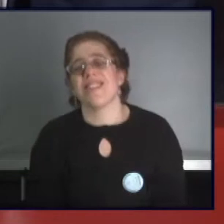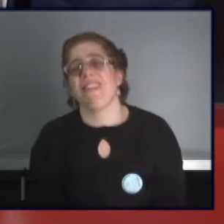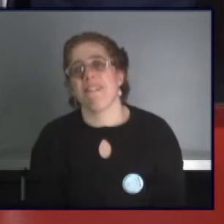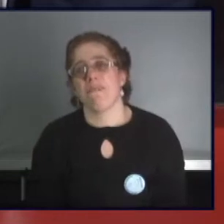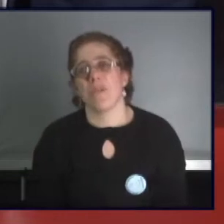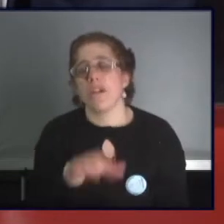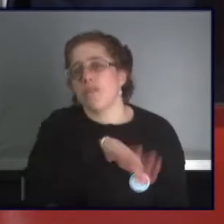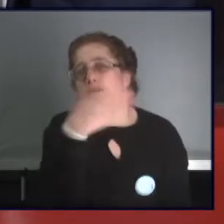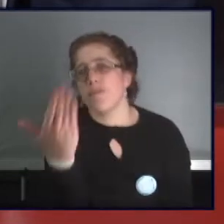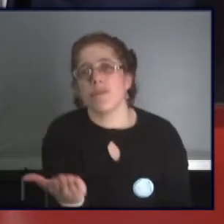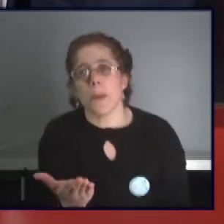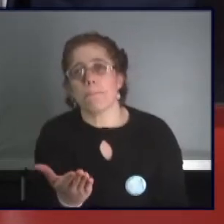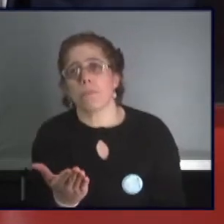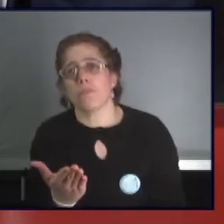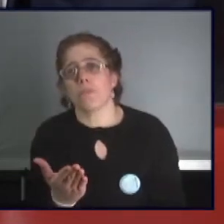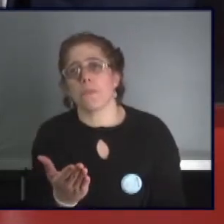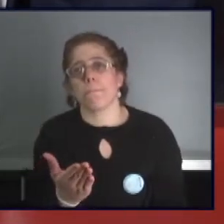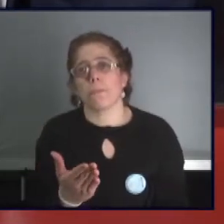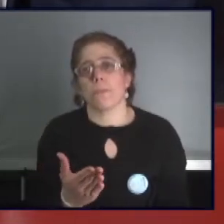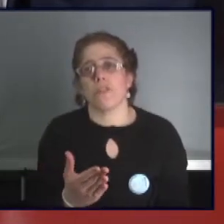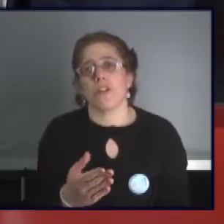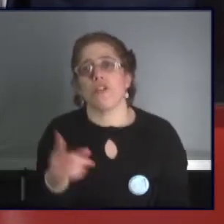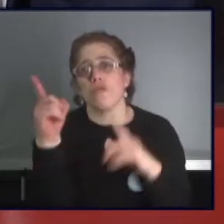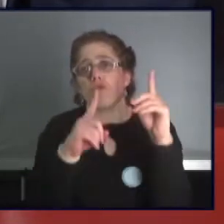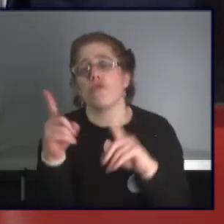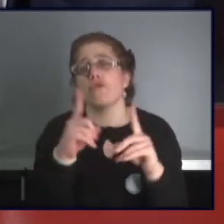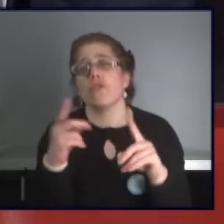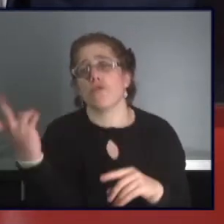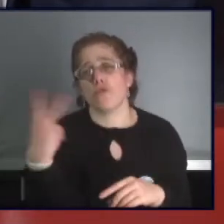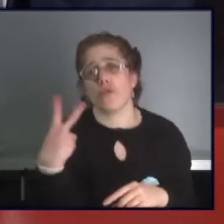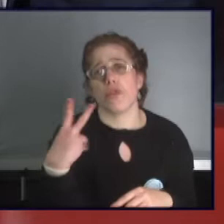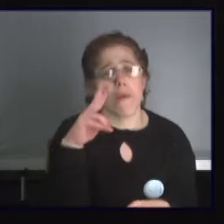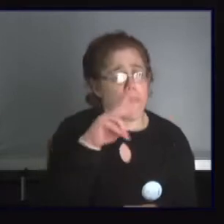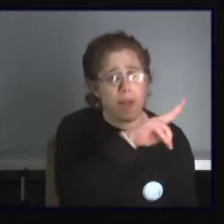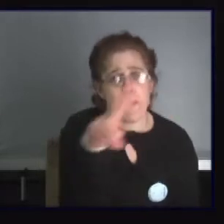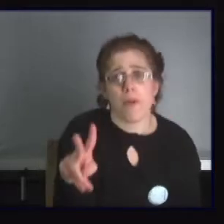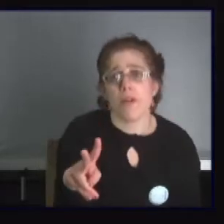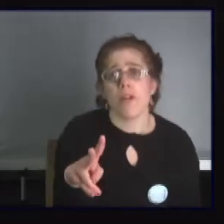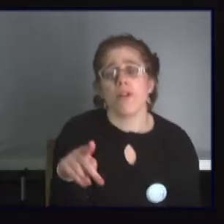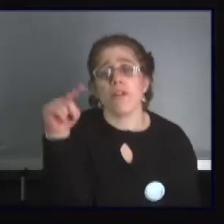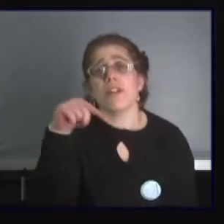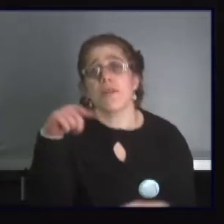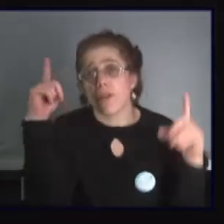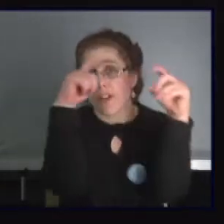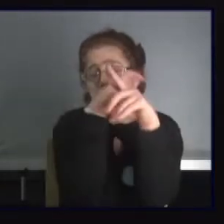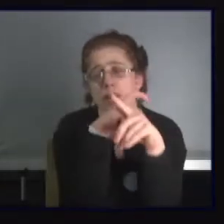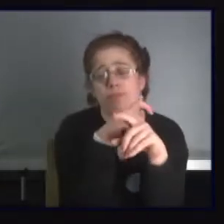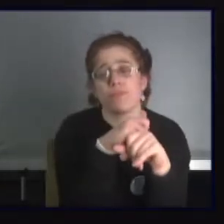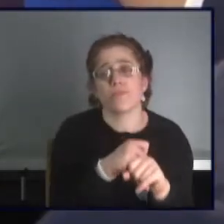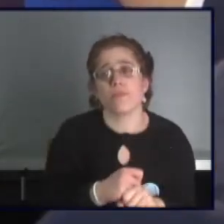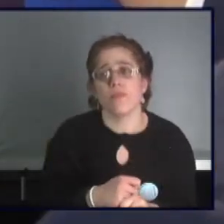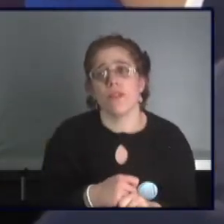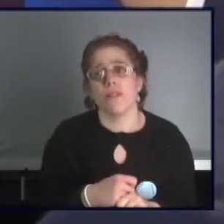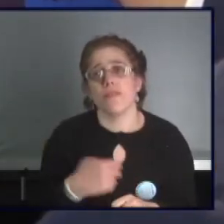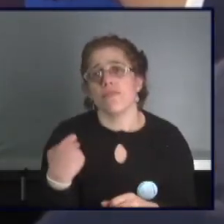entonces no sé qué es lo que nosotros vemos muchas veces con este tipo de cosas y le damos